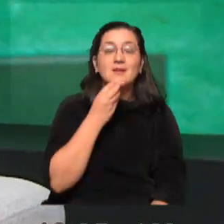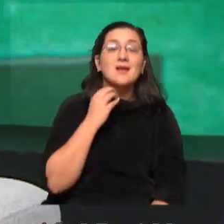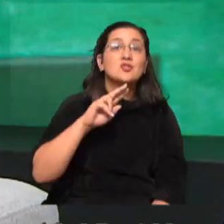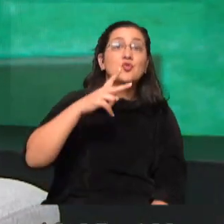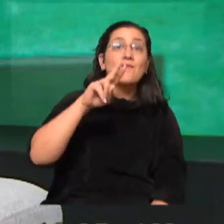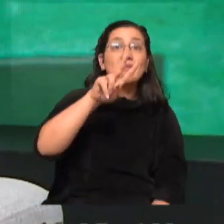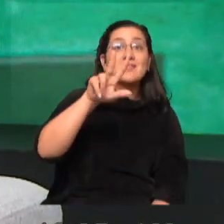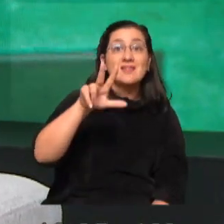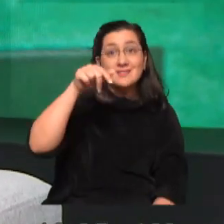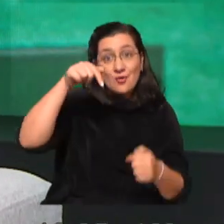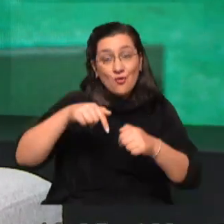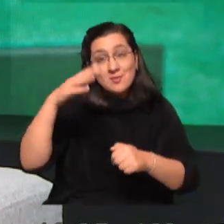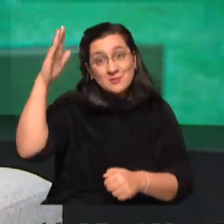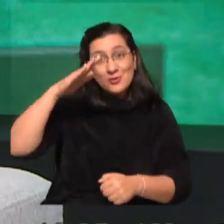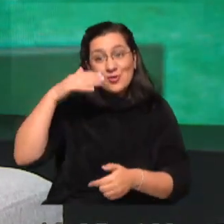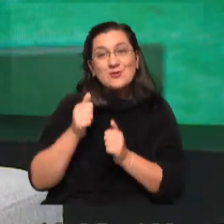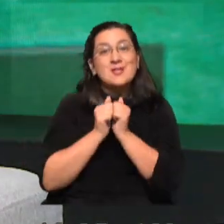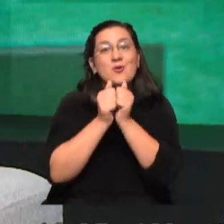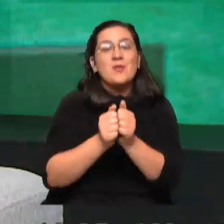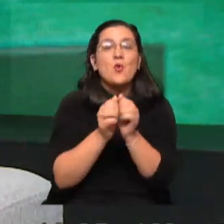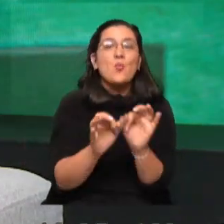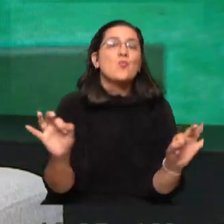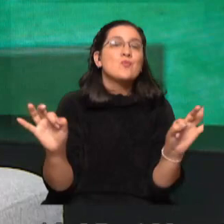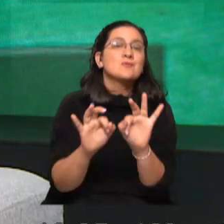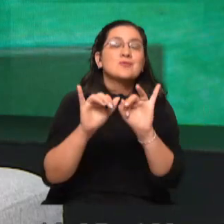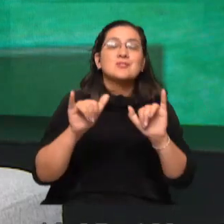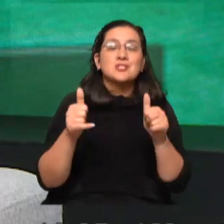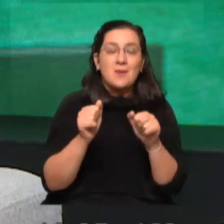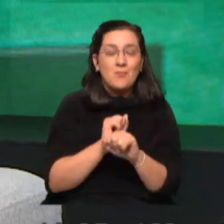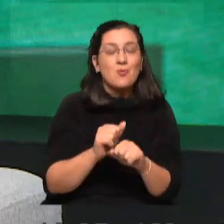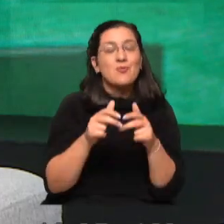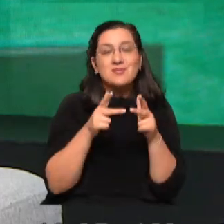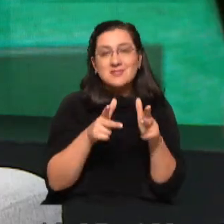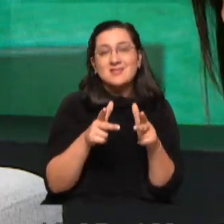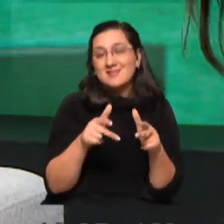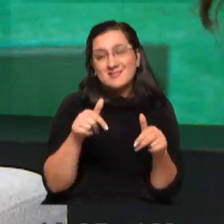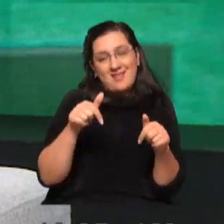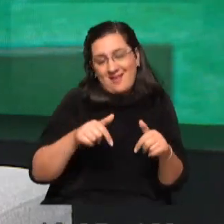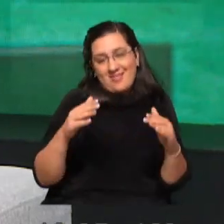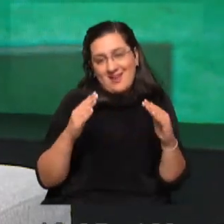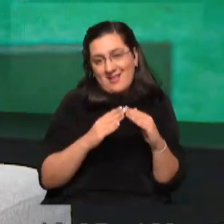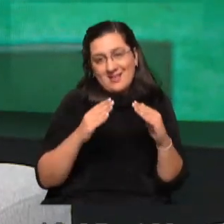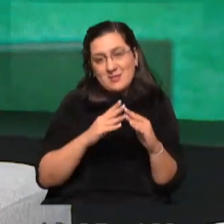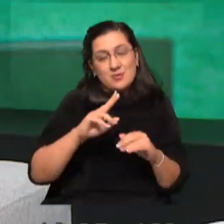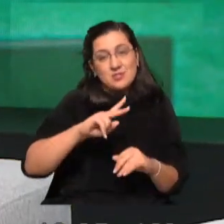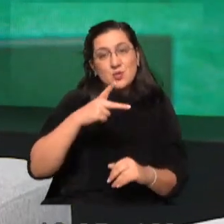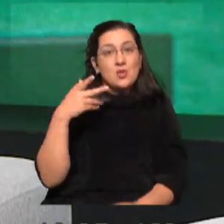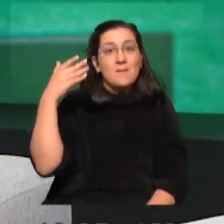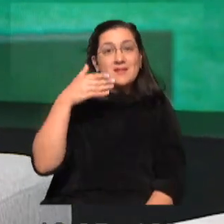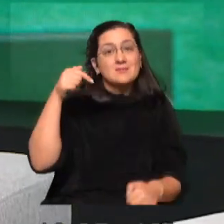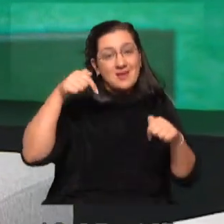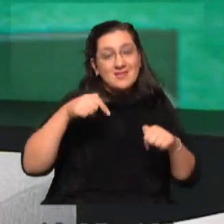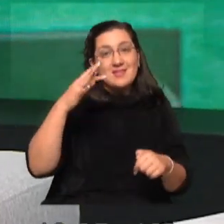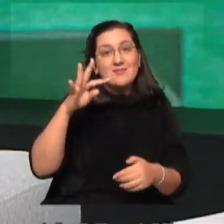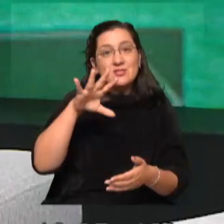Sub-23 de hoy tenemos el honor de que nos esté acompañando un músico que ya podemos decir, Tania, que es de la casa. Es de la casa, sí, porque sin duda. Es su segunda participación acá en TV